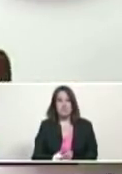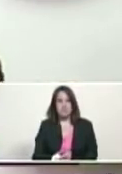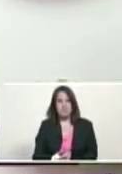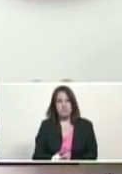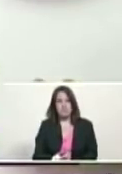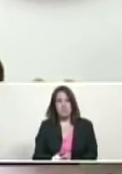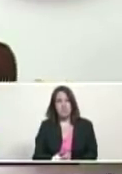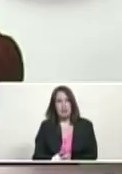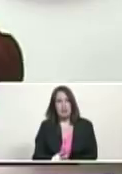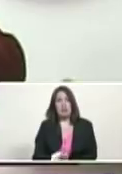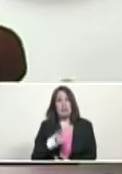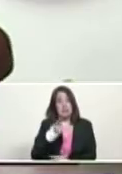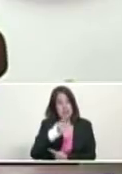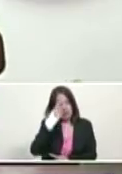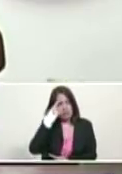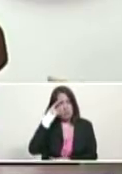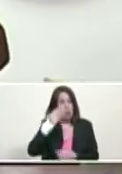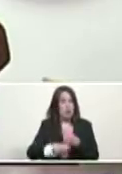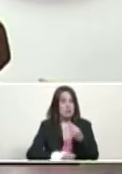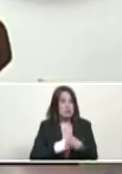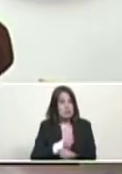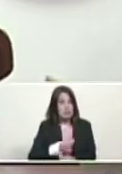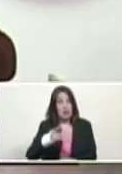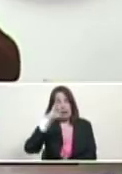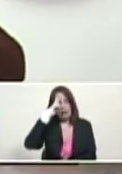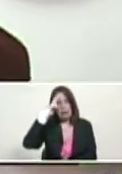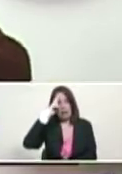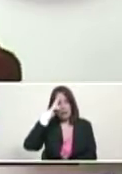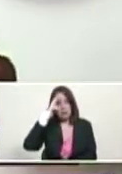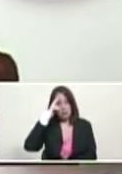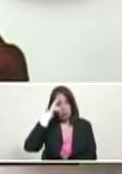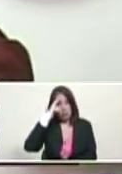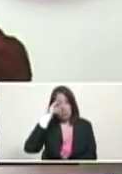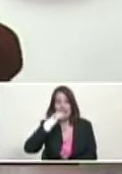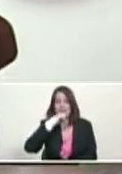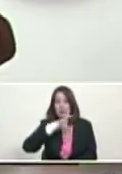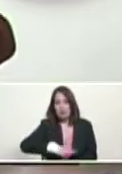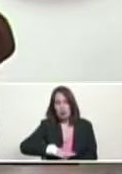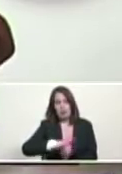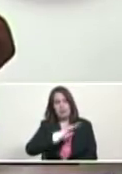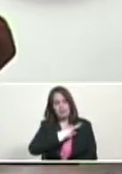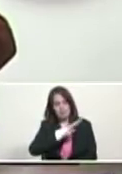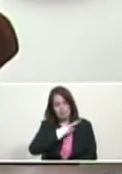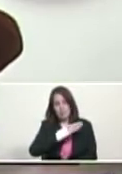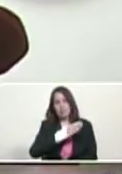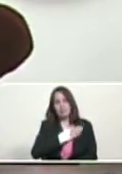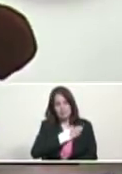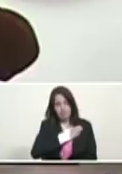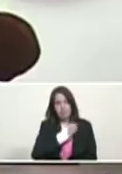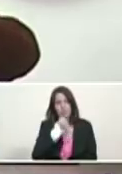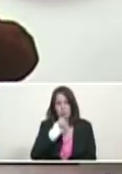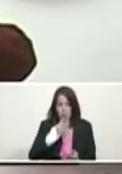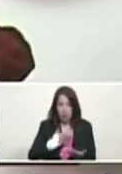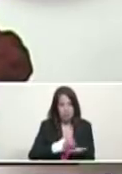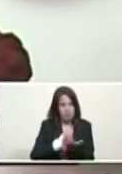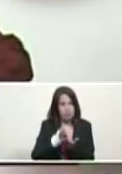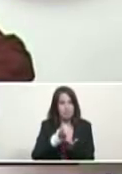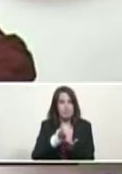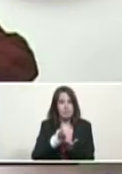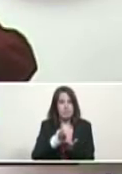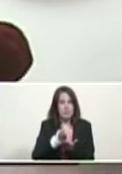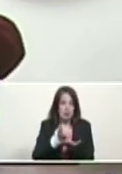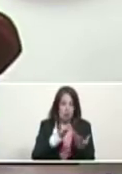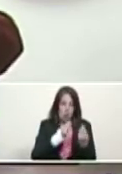hacerlo. Tenemos la razón, estamos del lado correcto de la historia, siempre lo digo, el lado correcto de la historia, del lado de